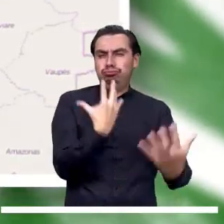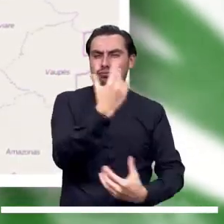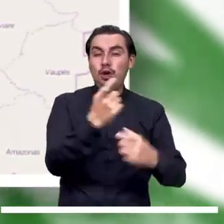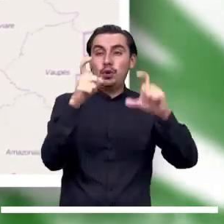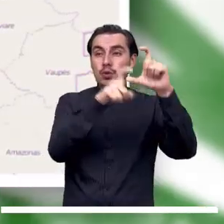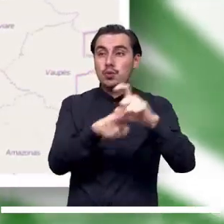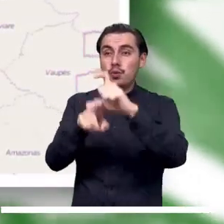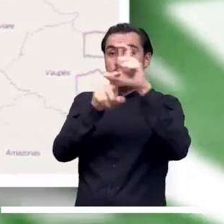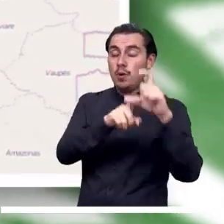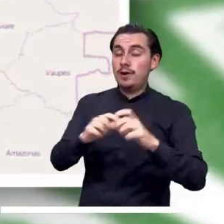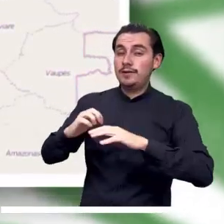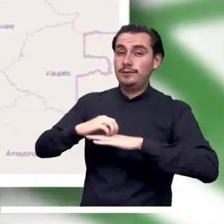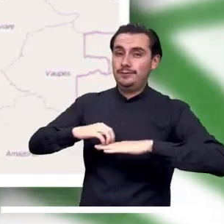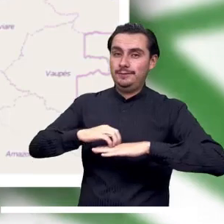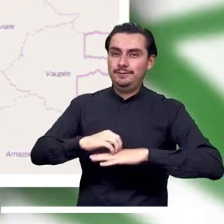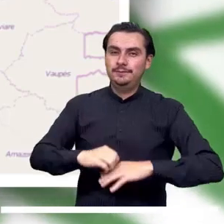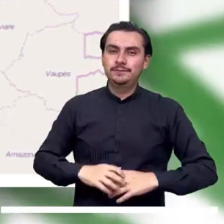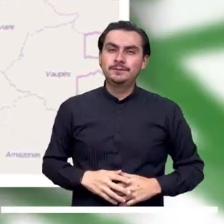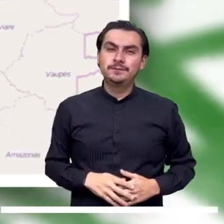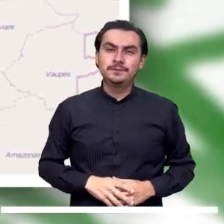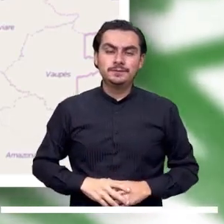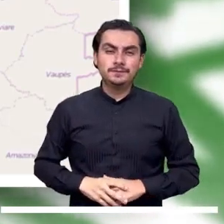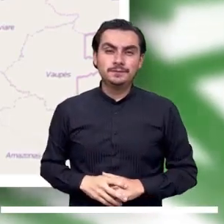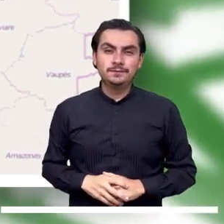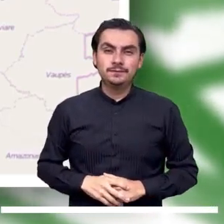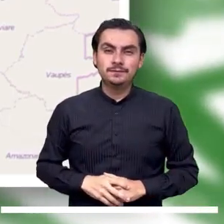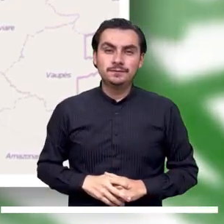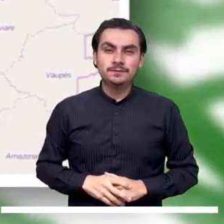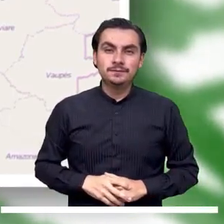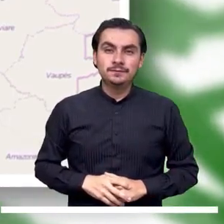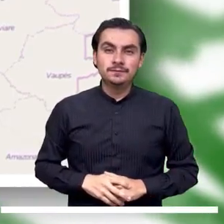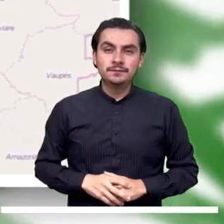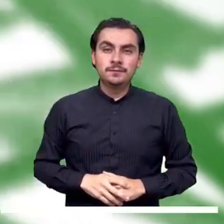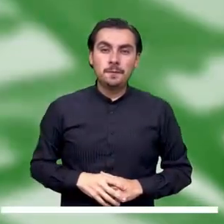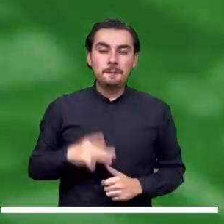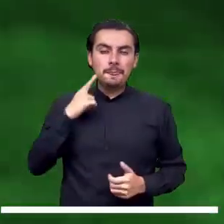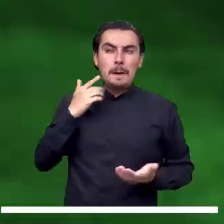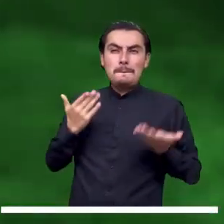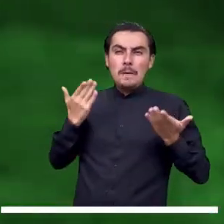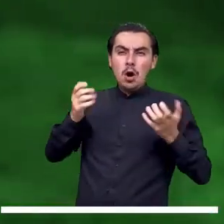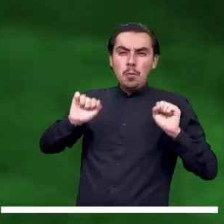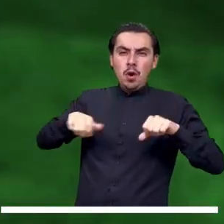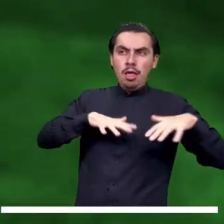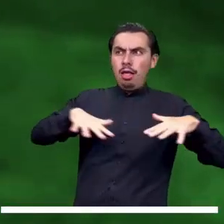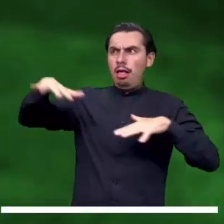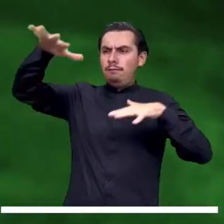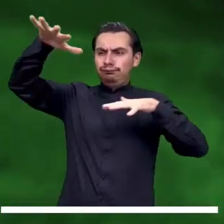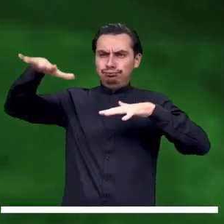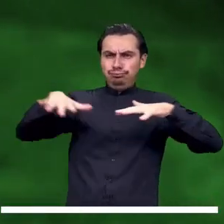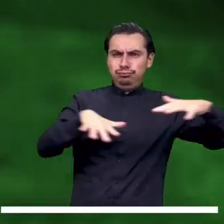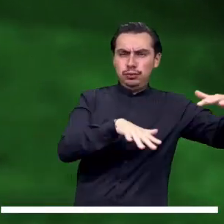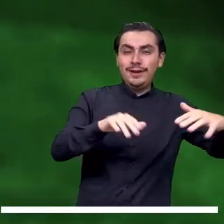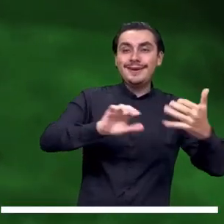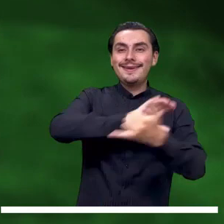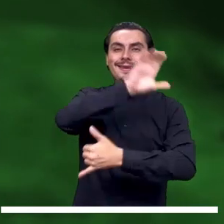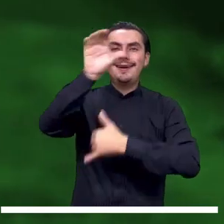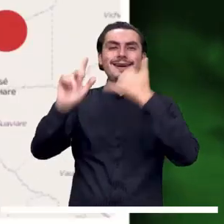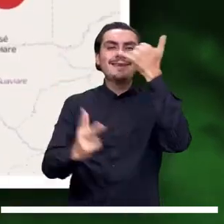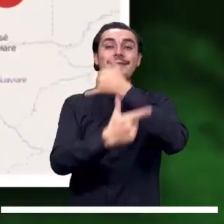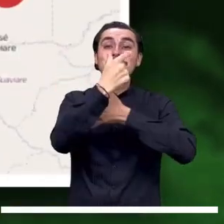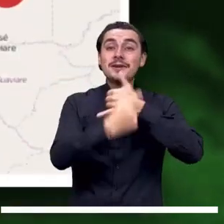Cauca, Tolima, norte de Santander y Huila. También se emite alerta roja por alta probabilidad